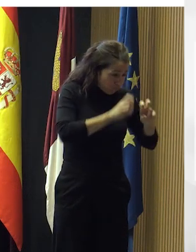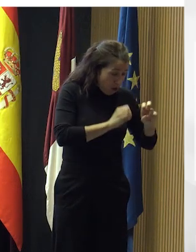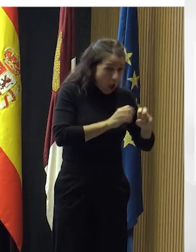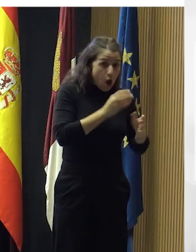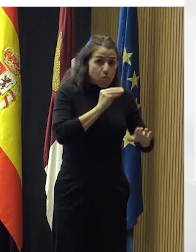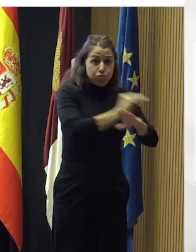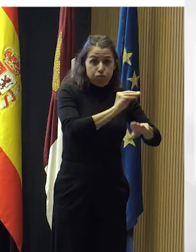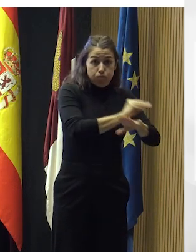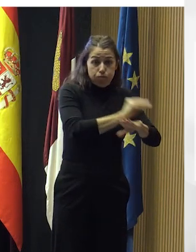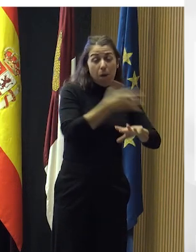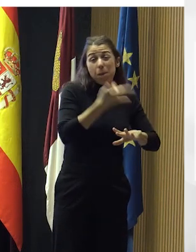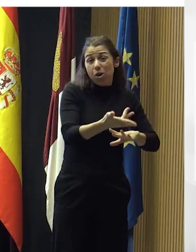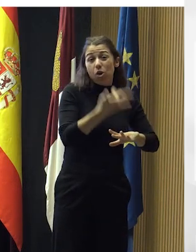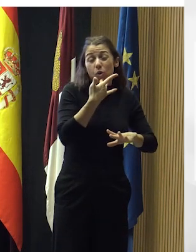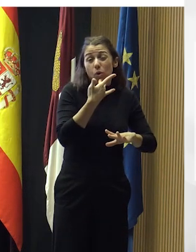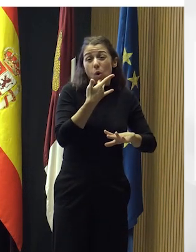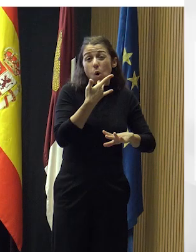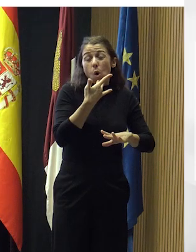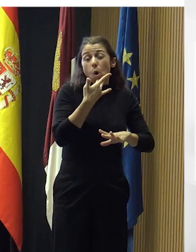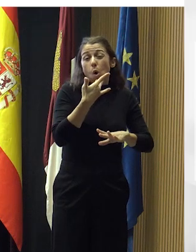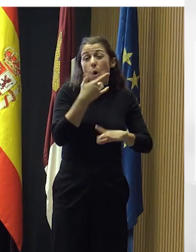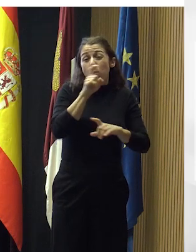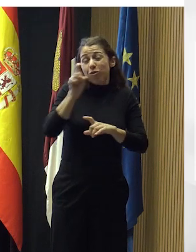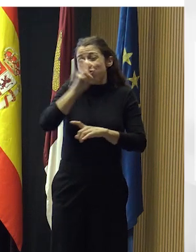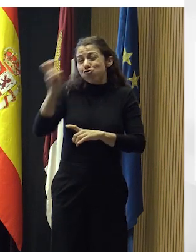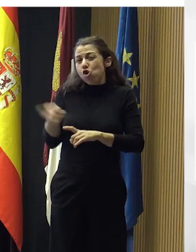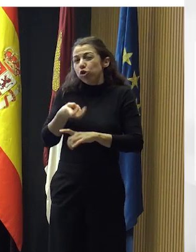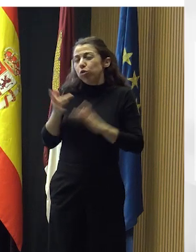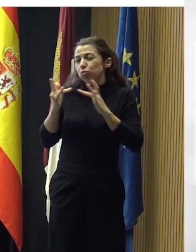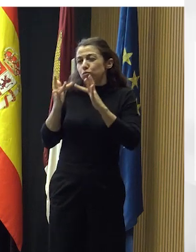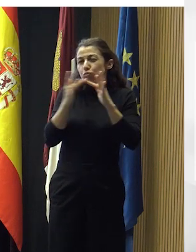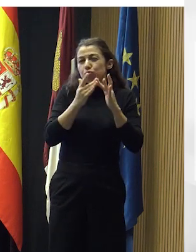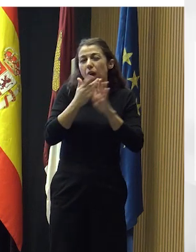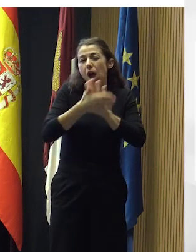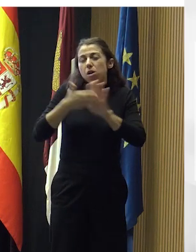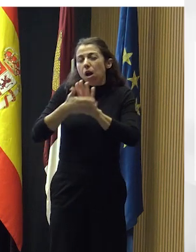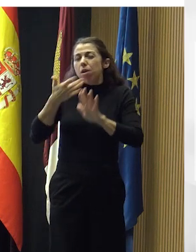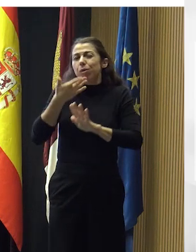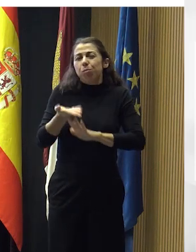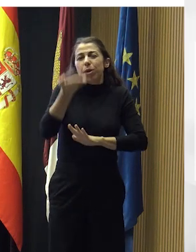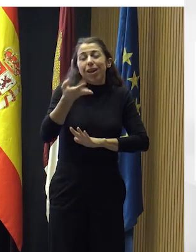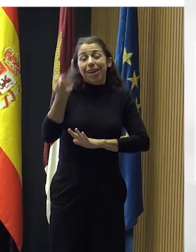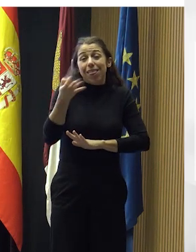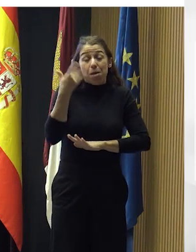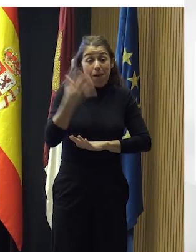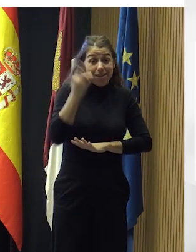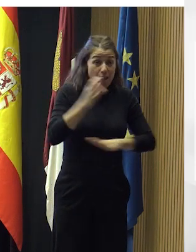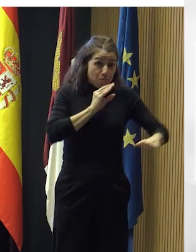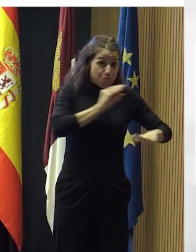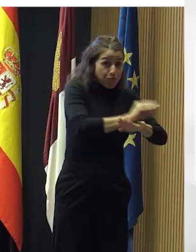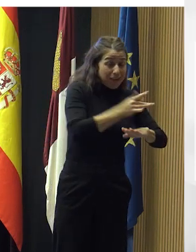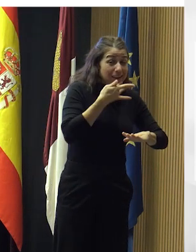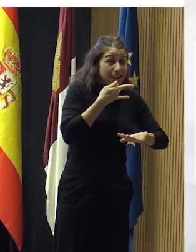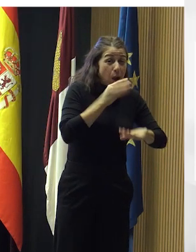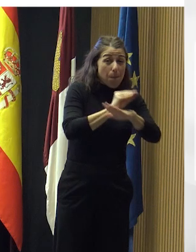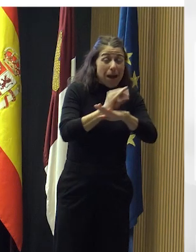Pero hablando con la Conferencia de Rectores y Universidades, se habló de que sería muy importante que, además de financiar la investigación,